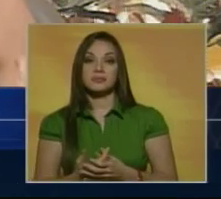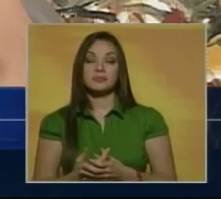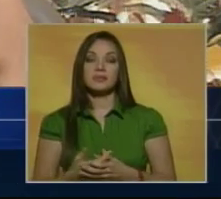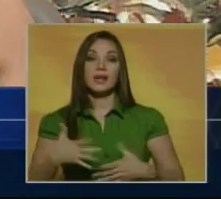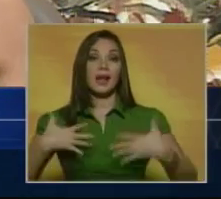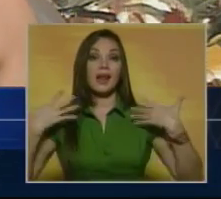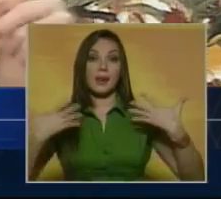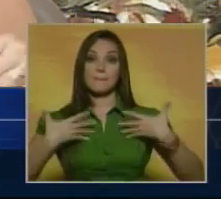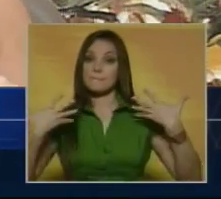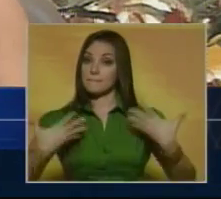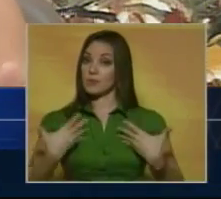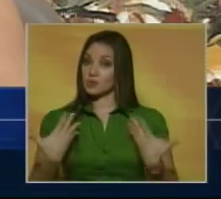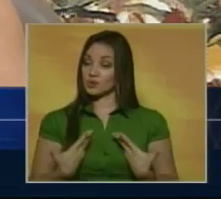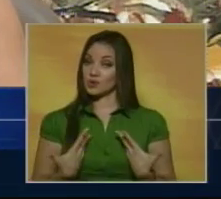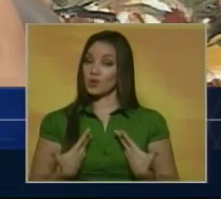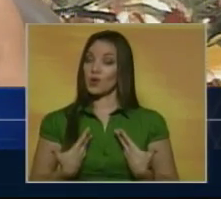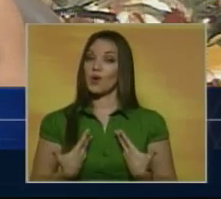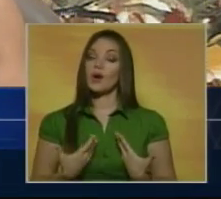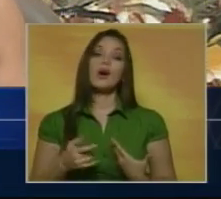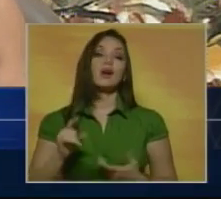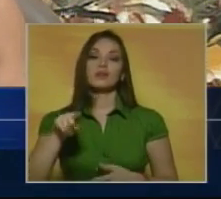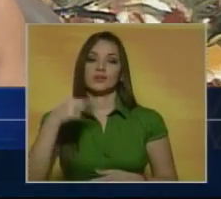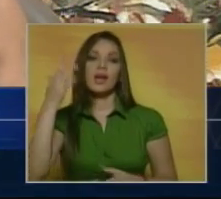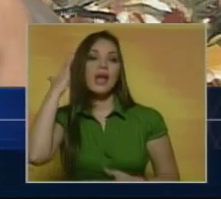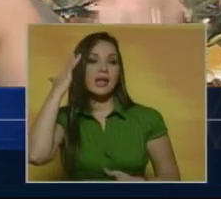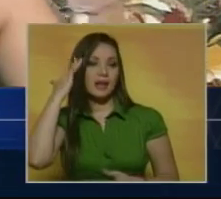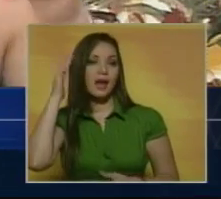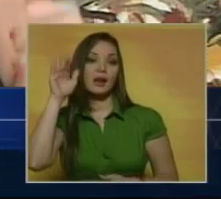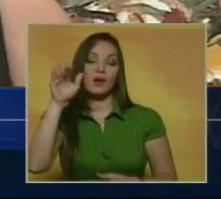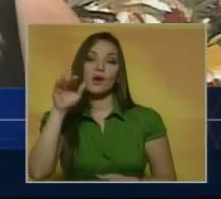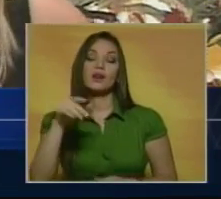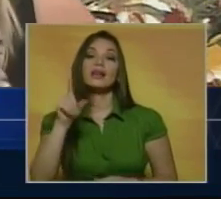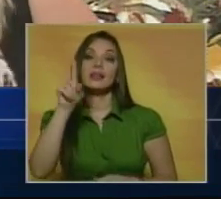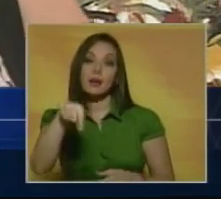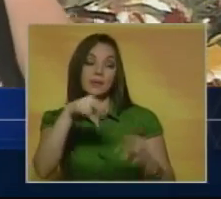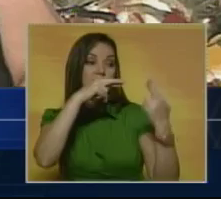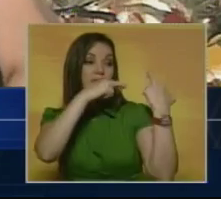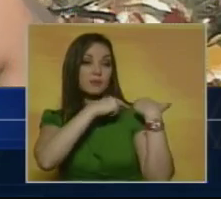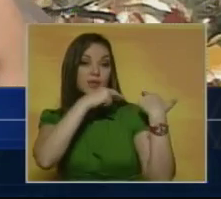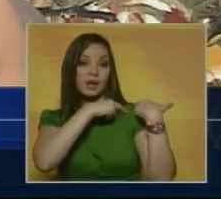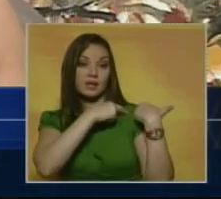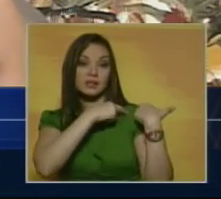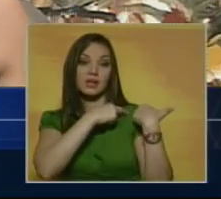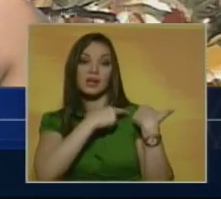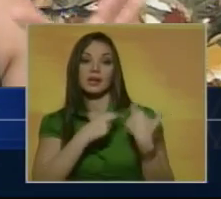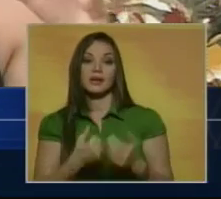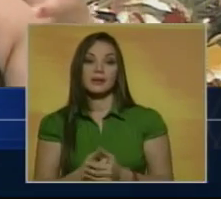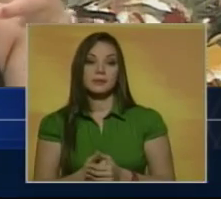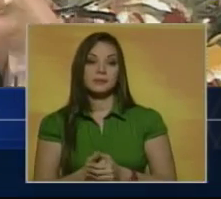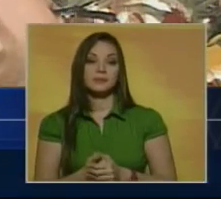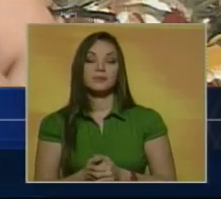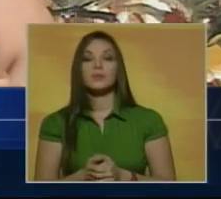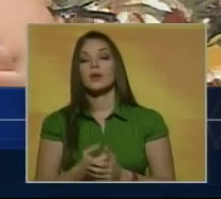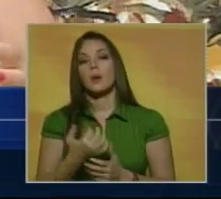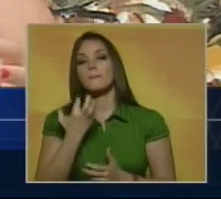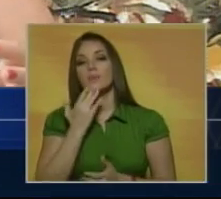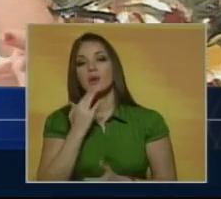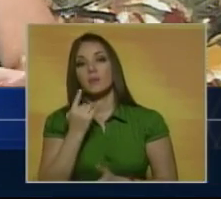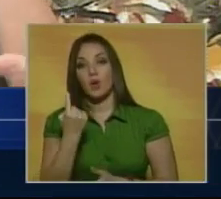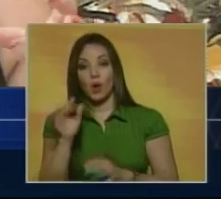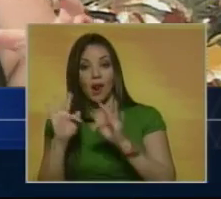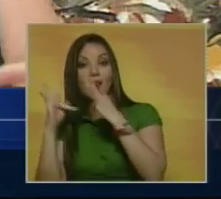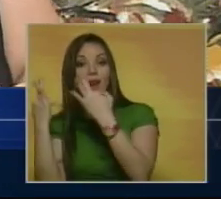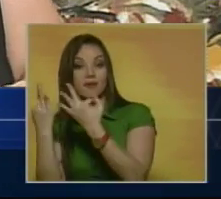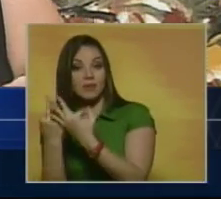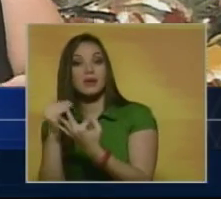de ese momento y teniendo consecuencias, por supuesto, y responsabilizándose de sus acciones. Y cuando la familia